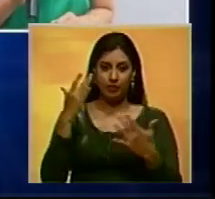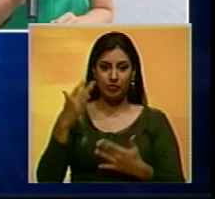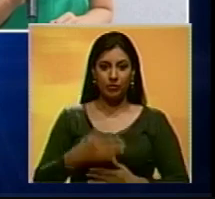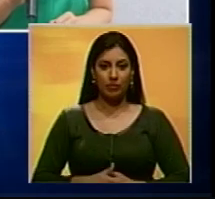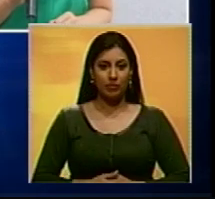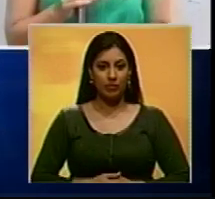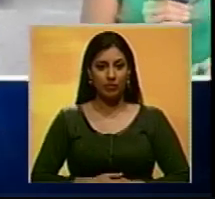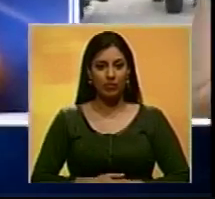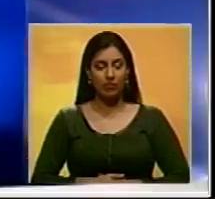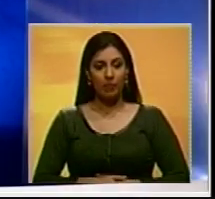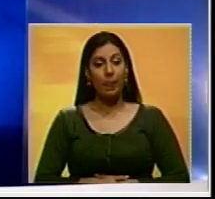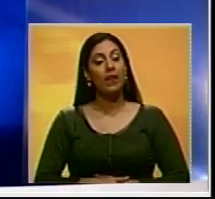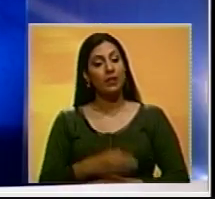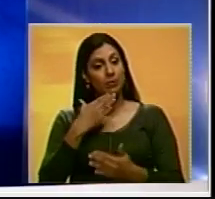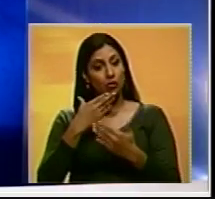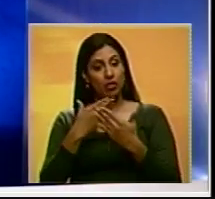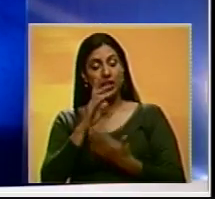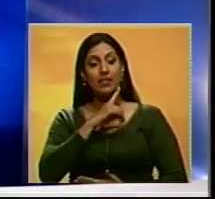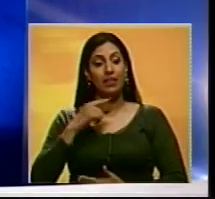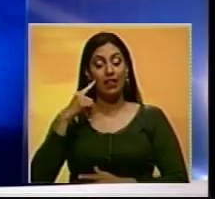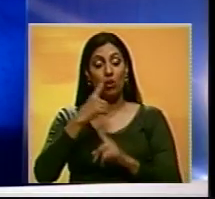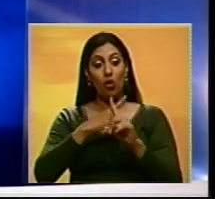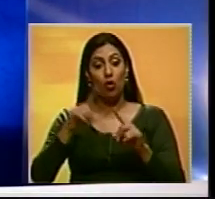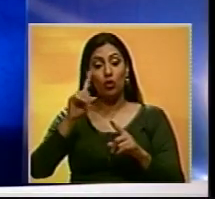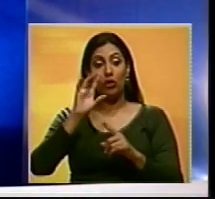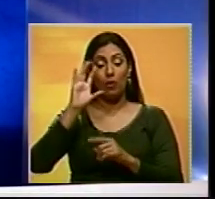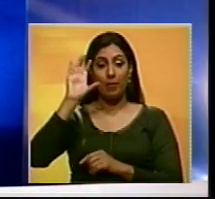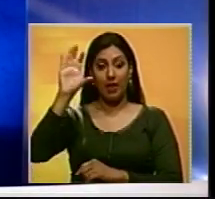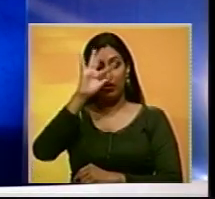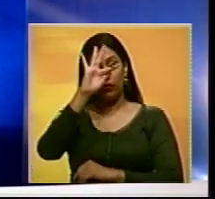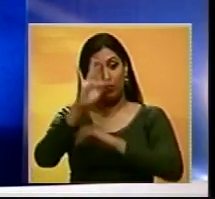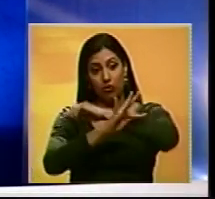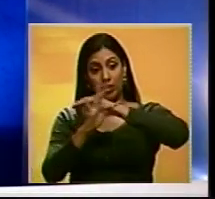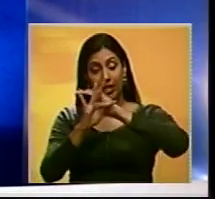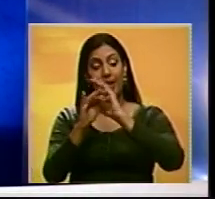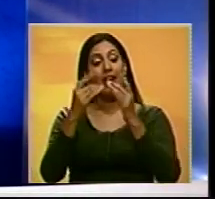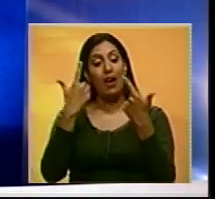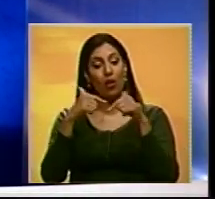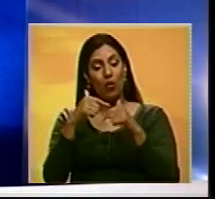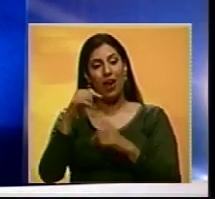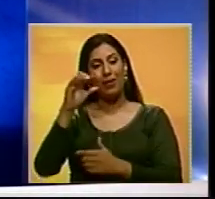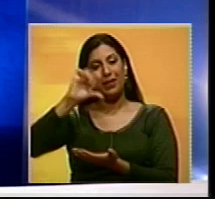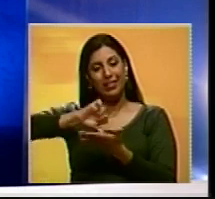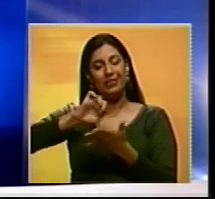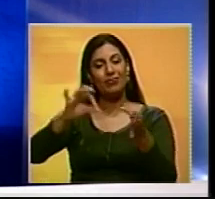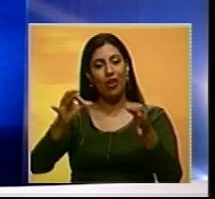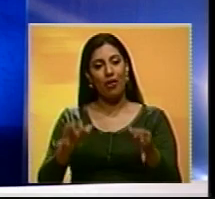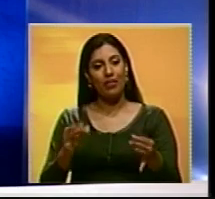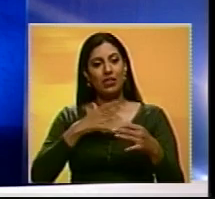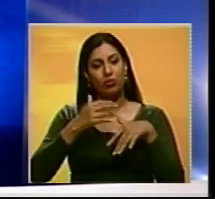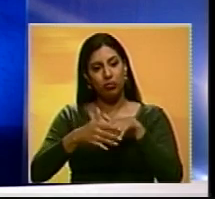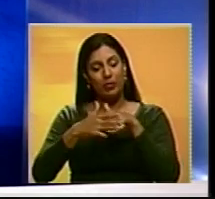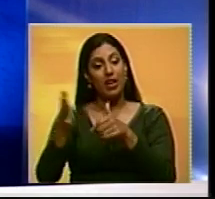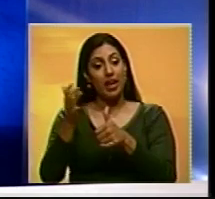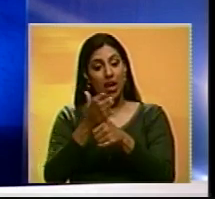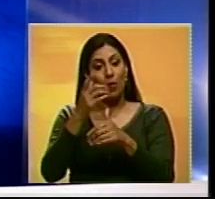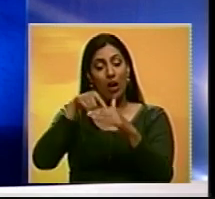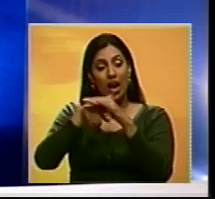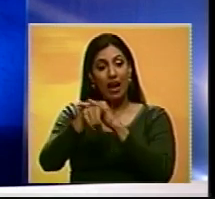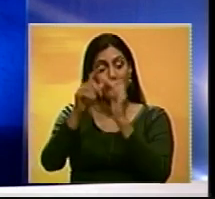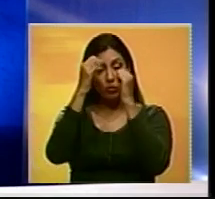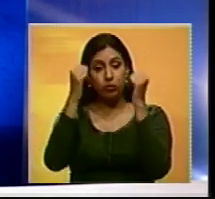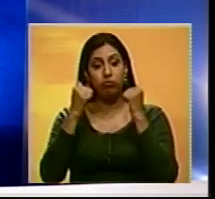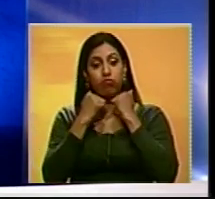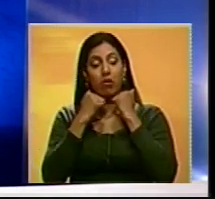estudios. Muchísimas gracias, Diana. Y más allá de nuestras fronteras, el ejército iraquí confirmó que sus tropas lograron entrar a